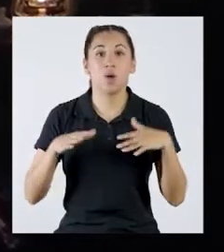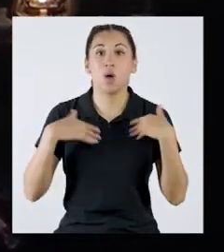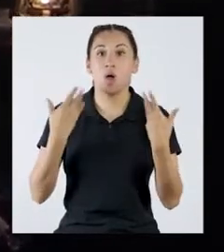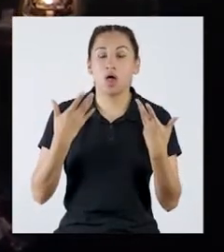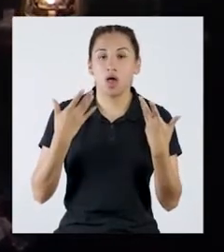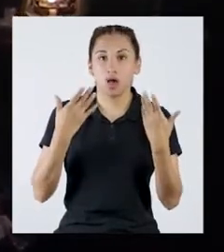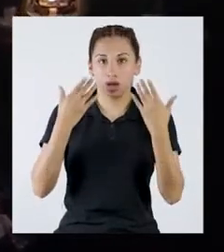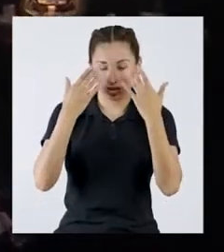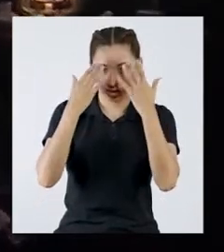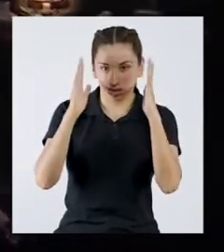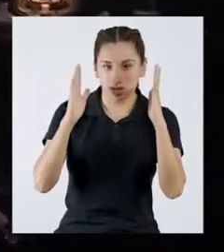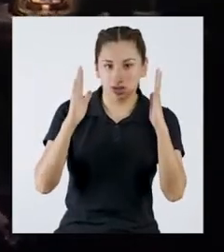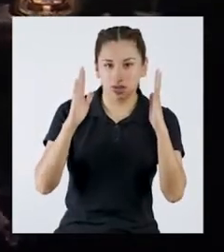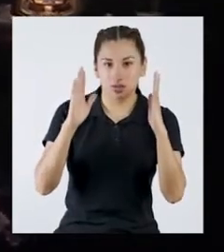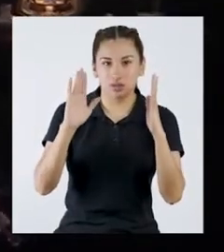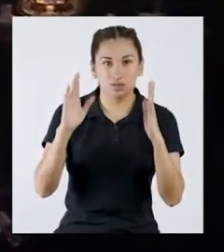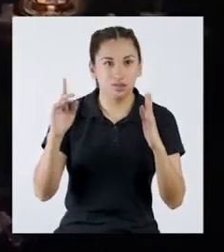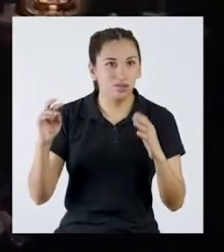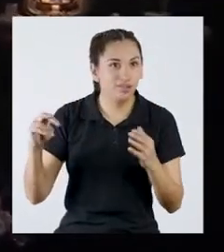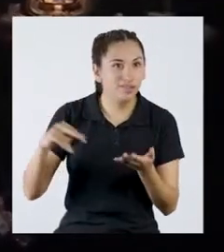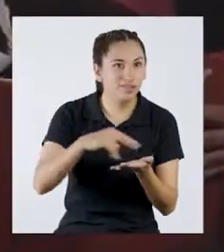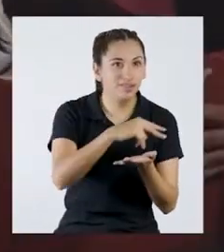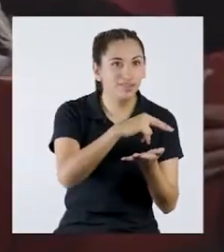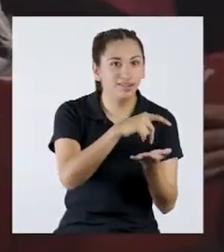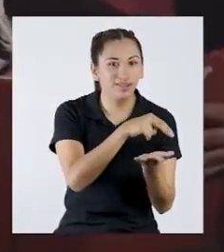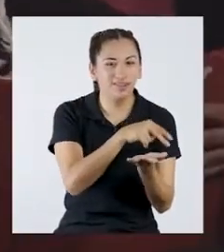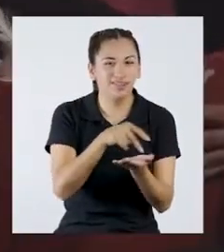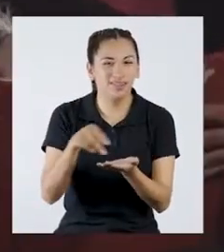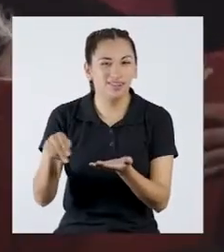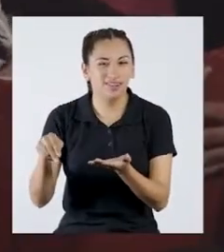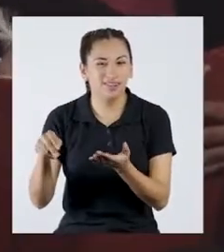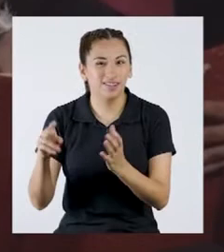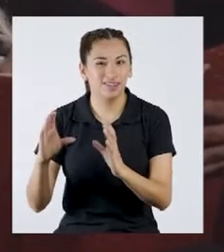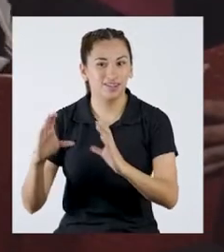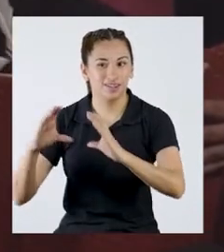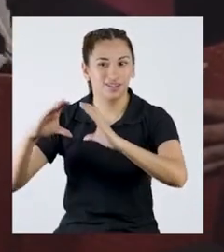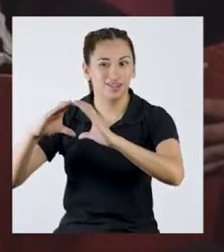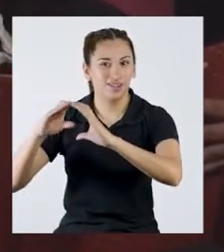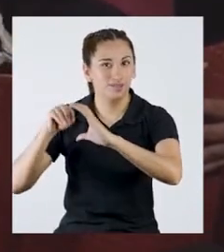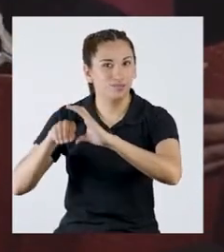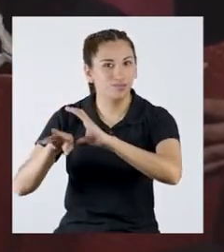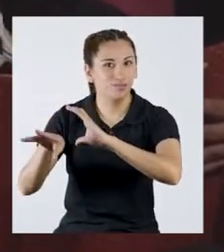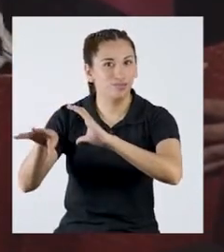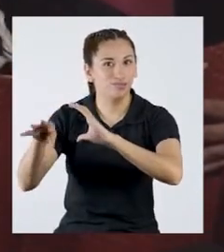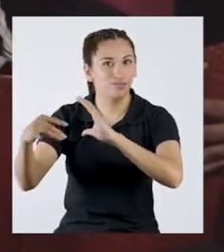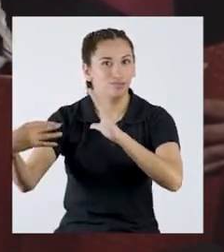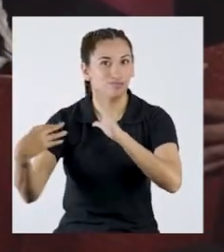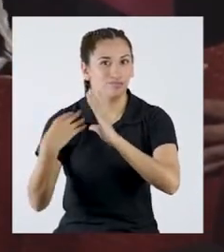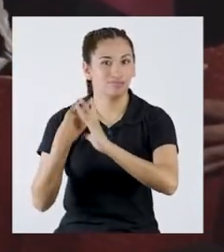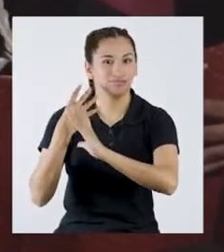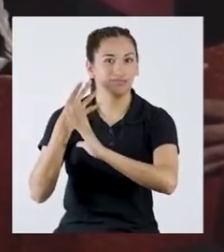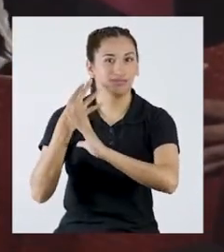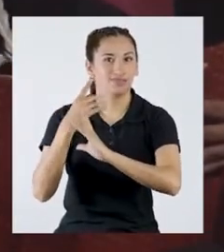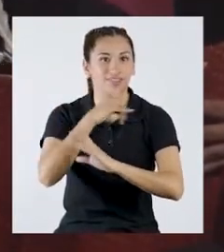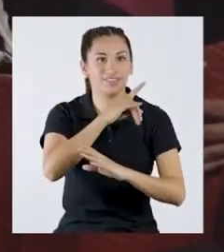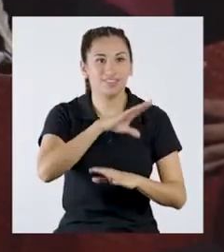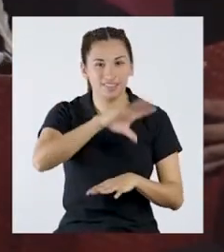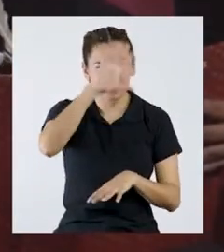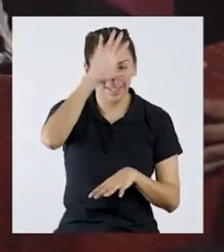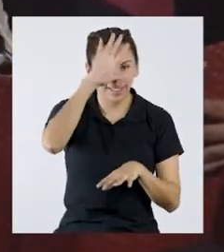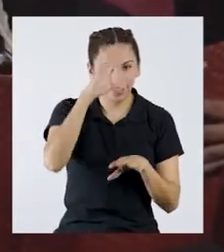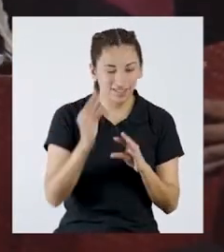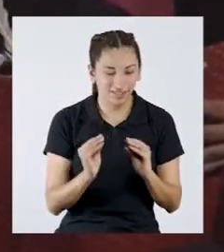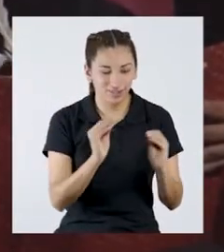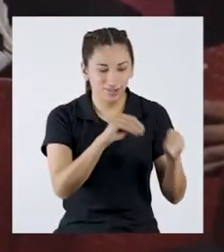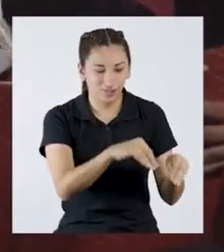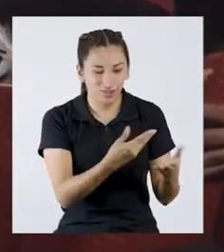Puedo adivinar sus idas y venidas junto al agujero oscuro en el que nuestra criada guarda sus